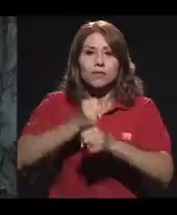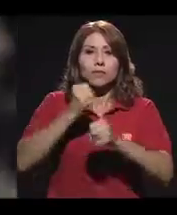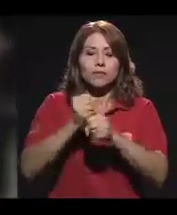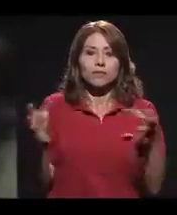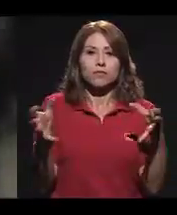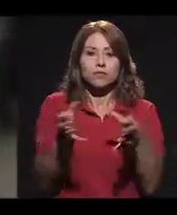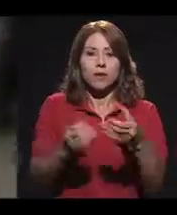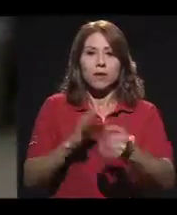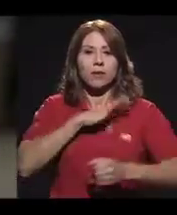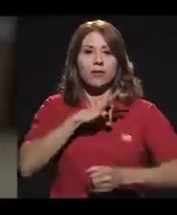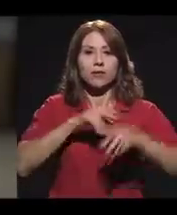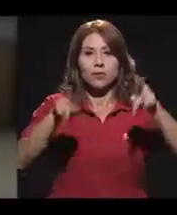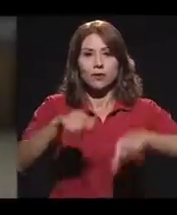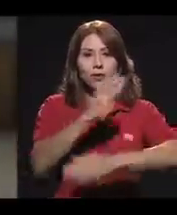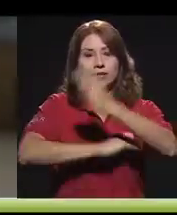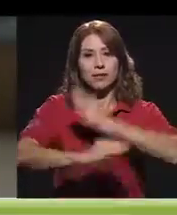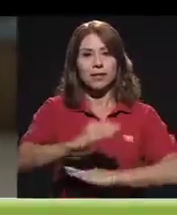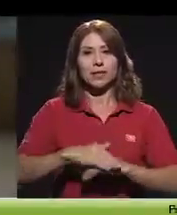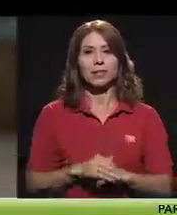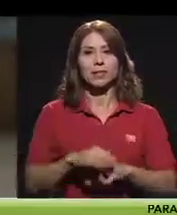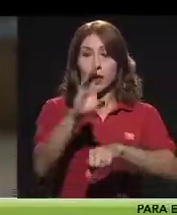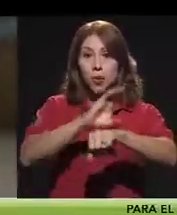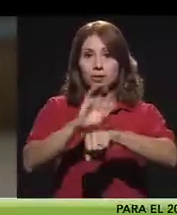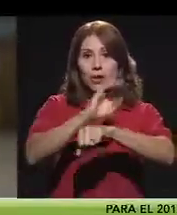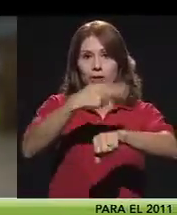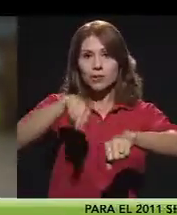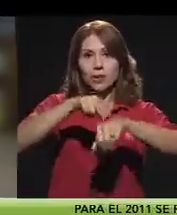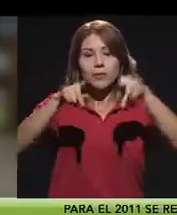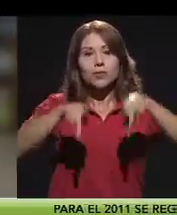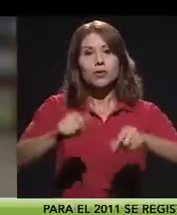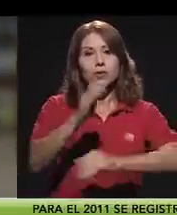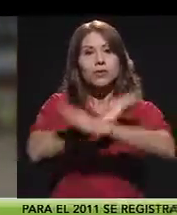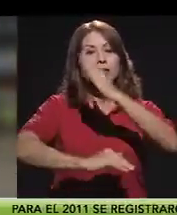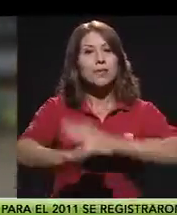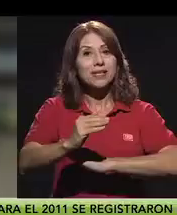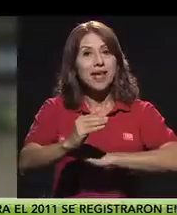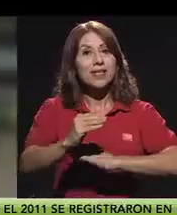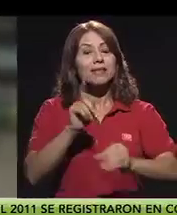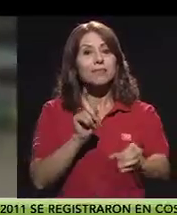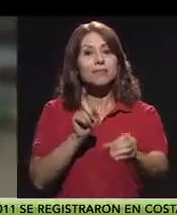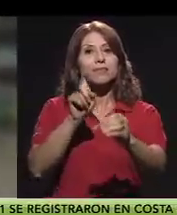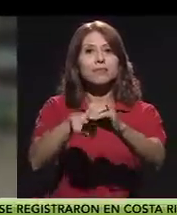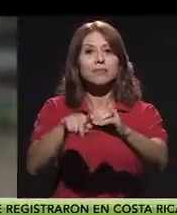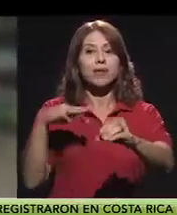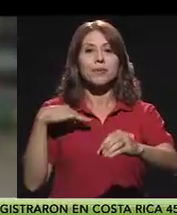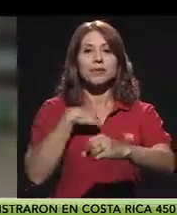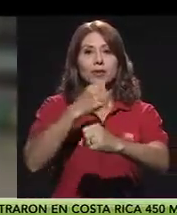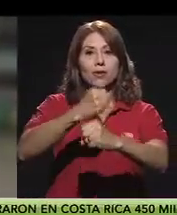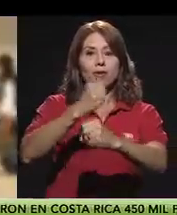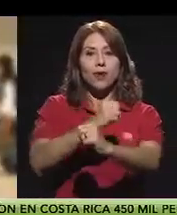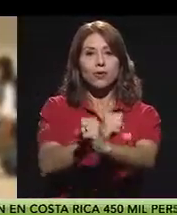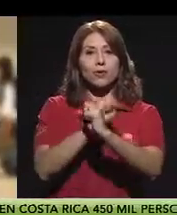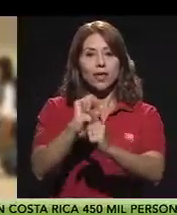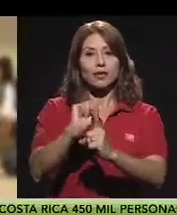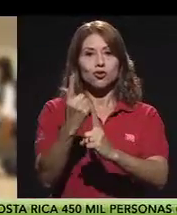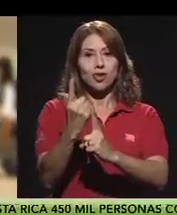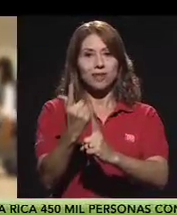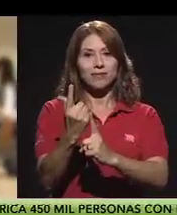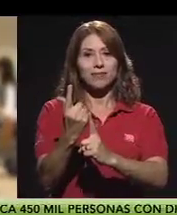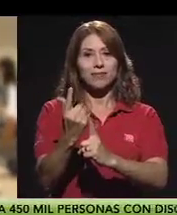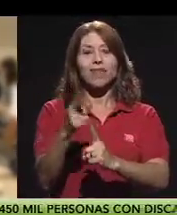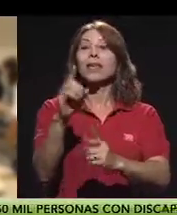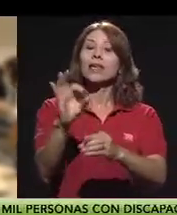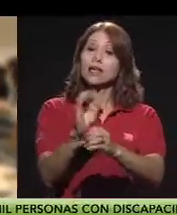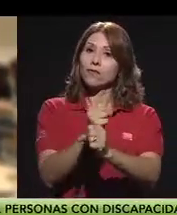de esta población. El Consejo Nacional de las Personas con Discapacidad se encuentra adscrito al Ministerio de Trabajo y Seguridad